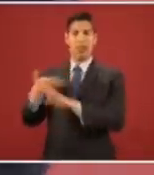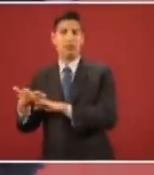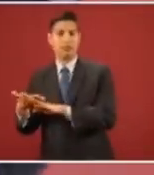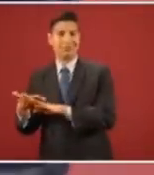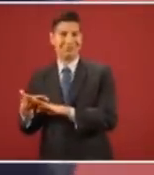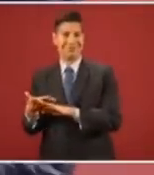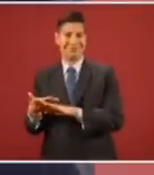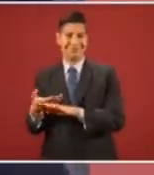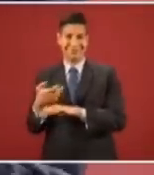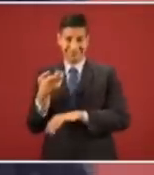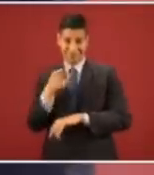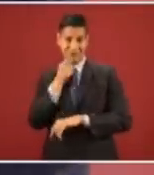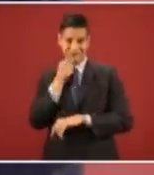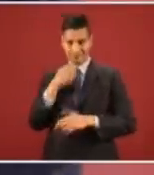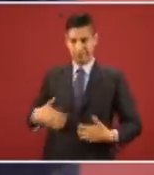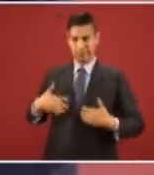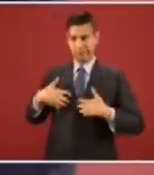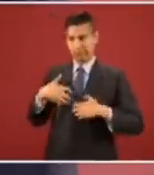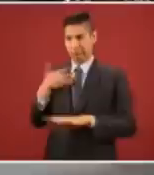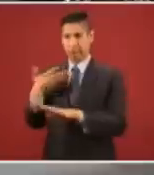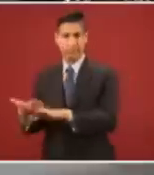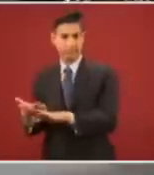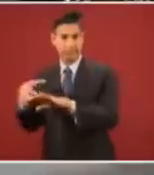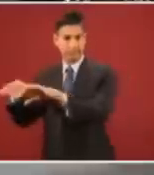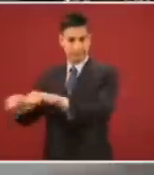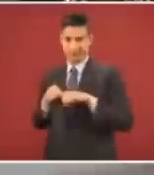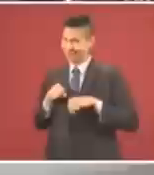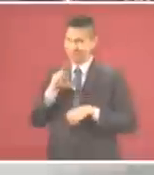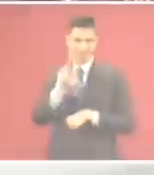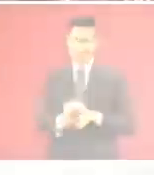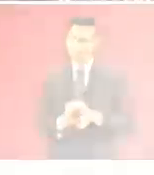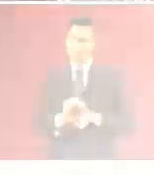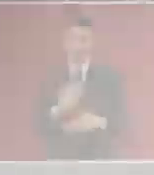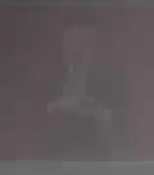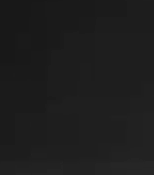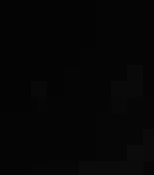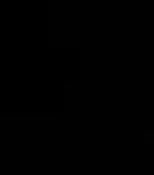como la opción para enfrentar este problema. Bueno, Gracias. tema.